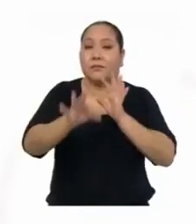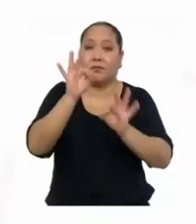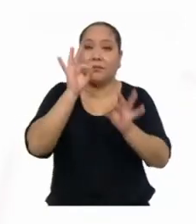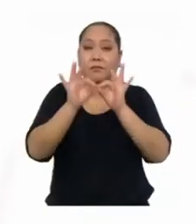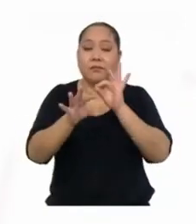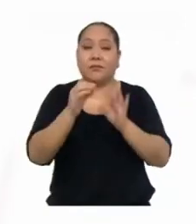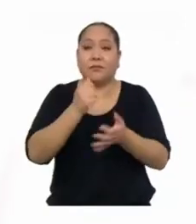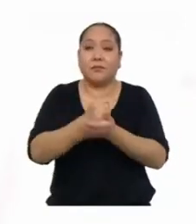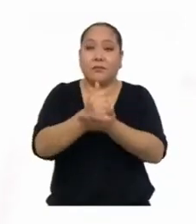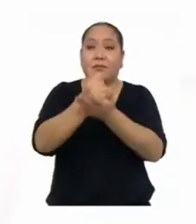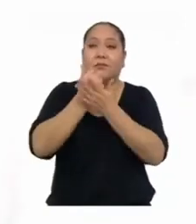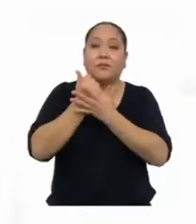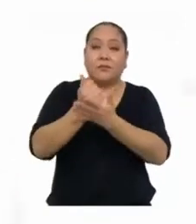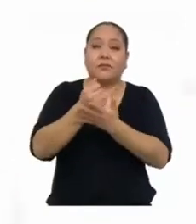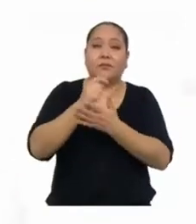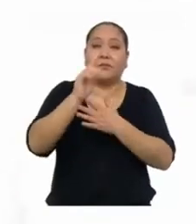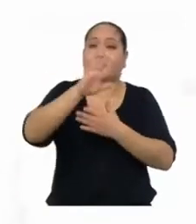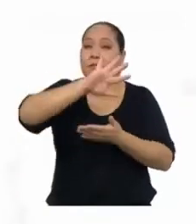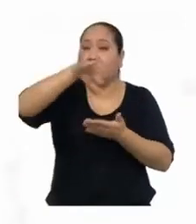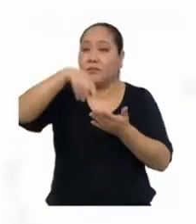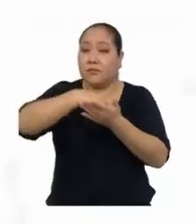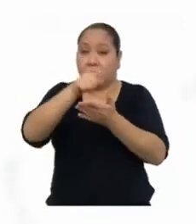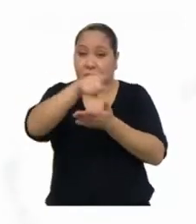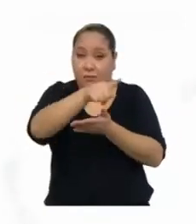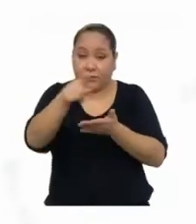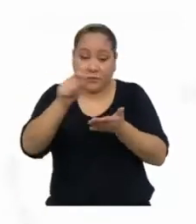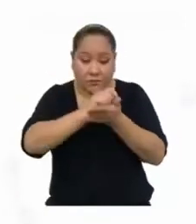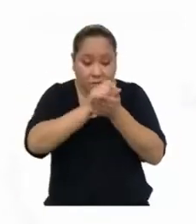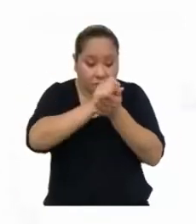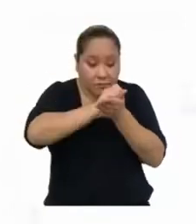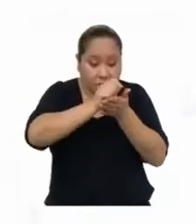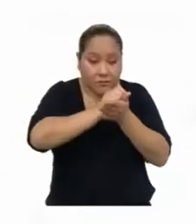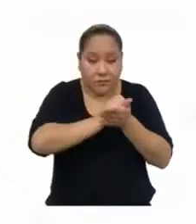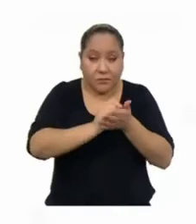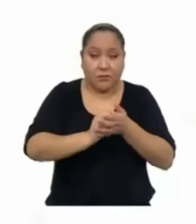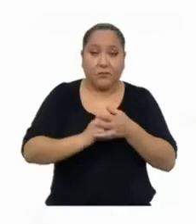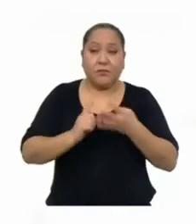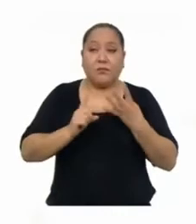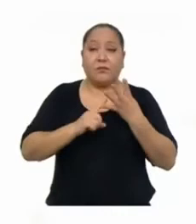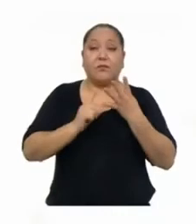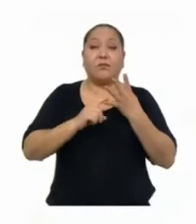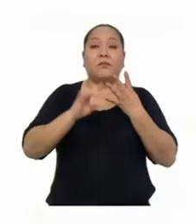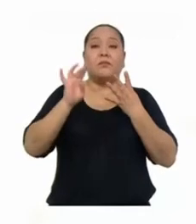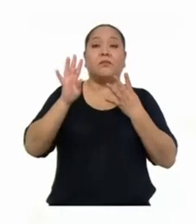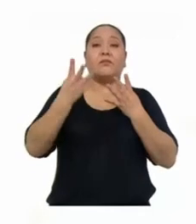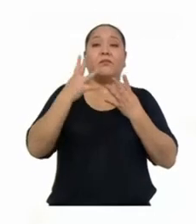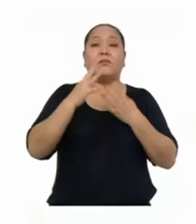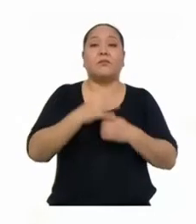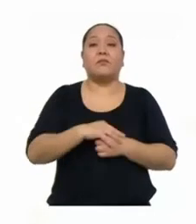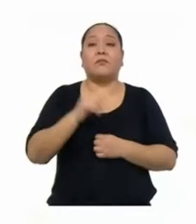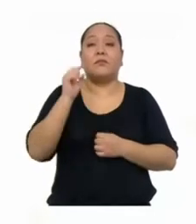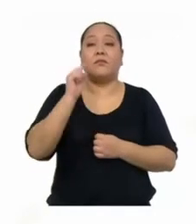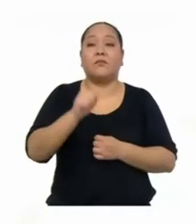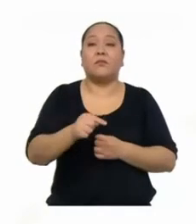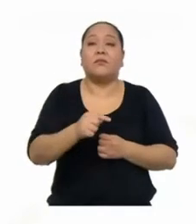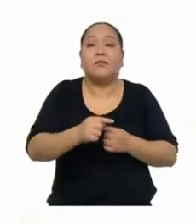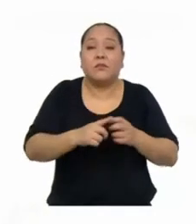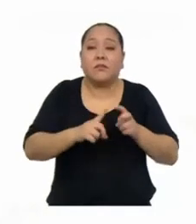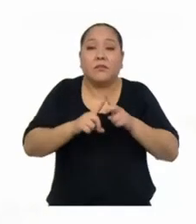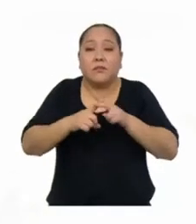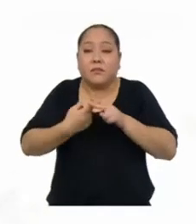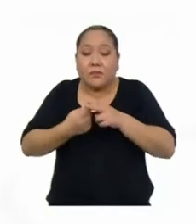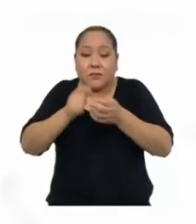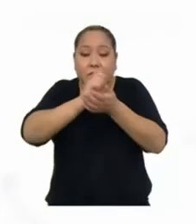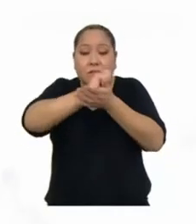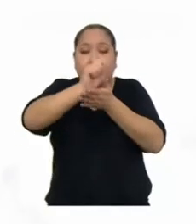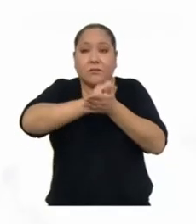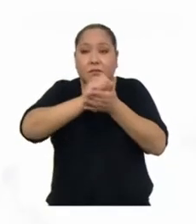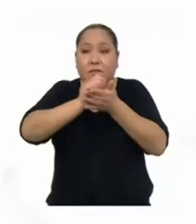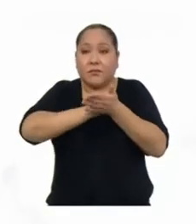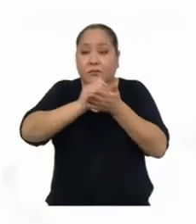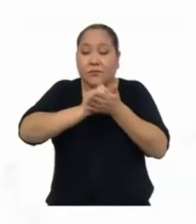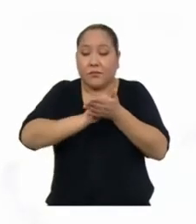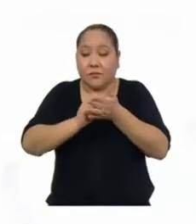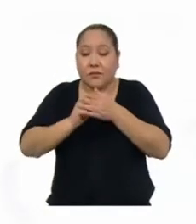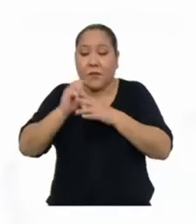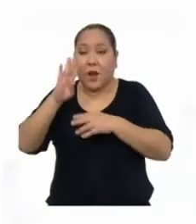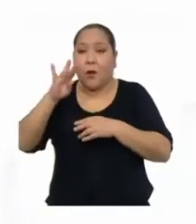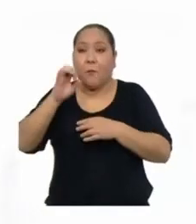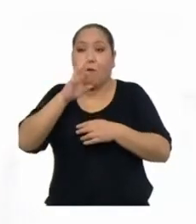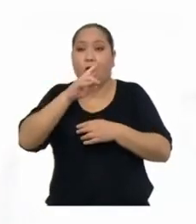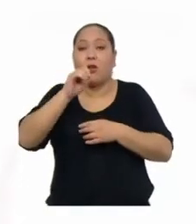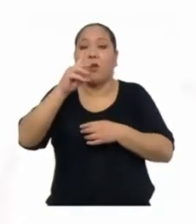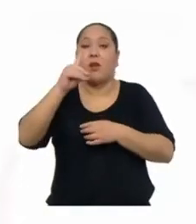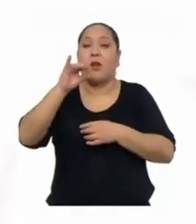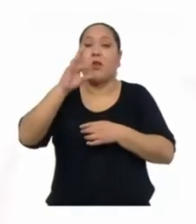sus anotaciones. Paso 4. Empezamos a escribir nuestro borrador o